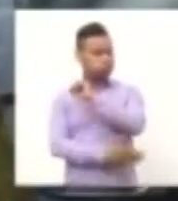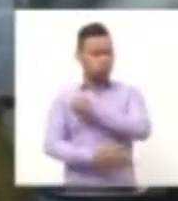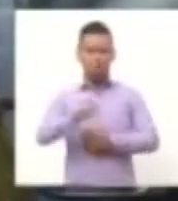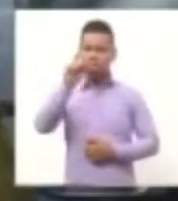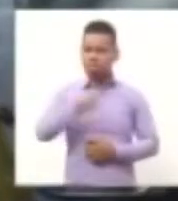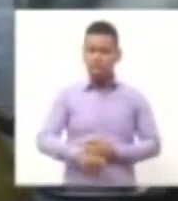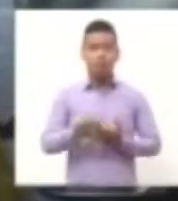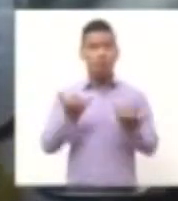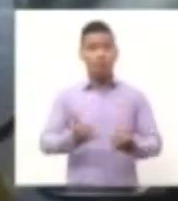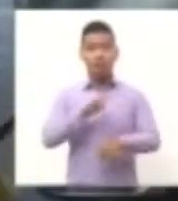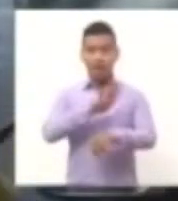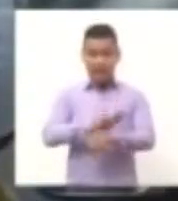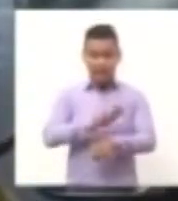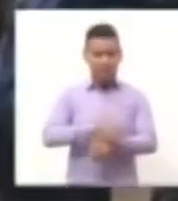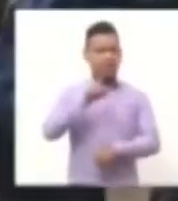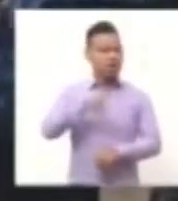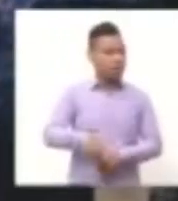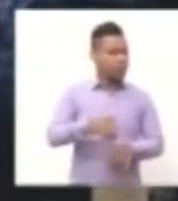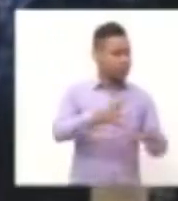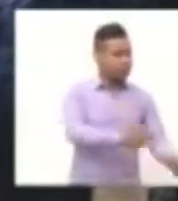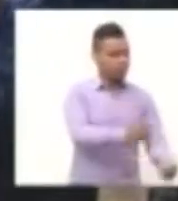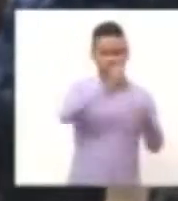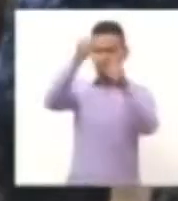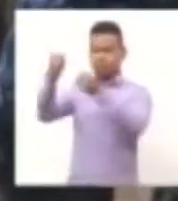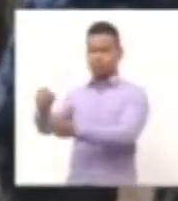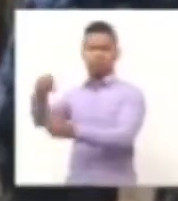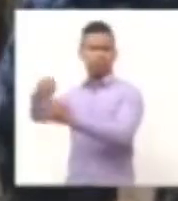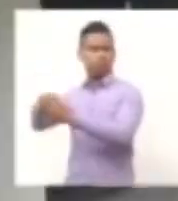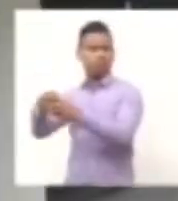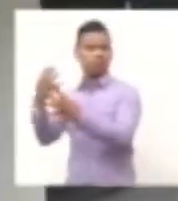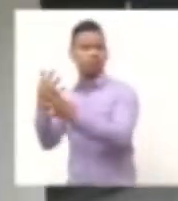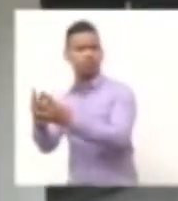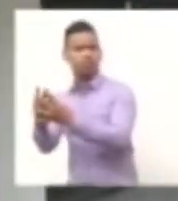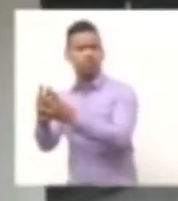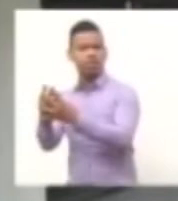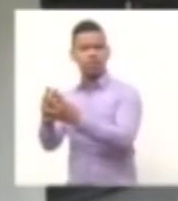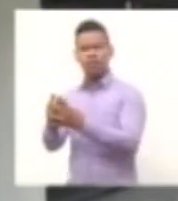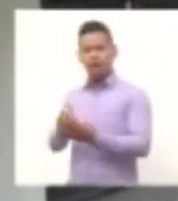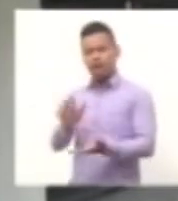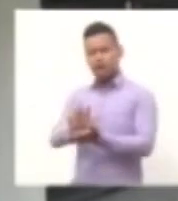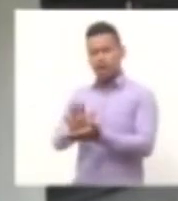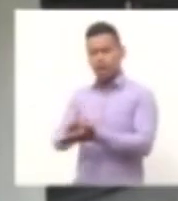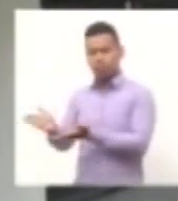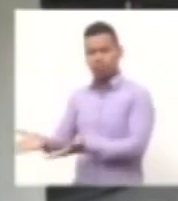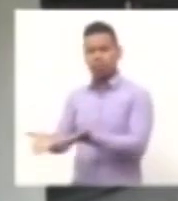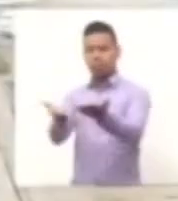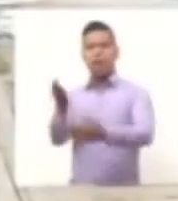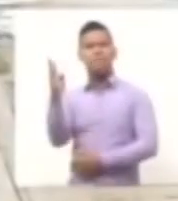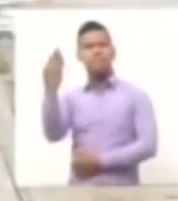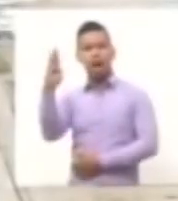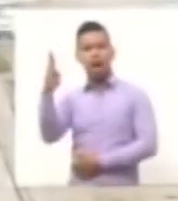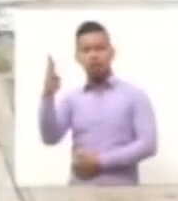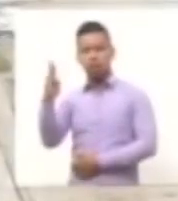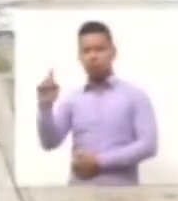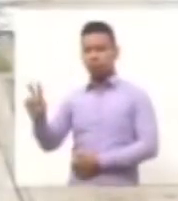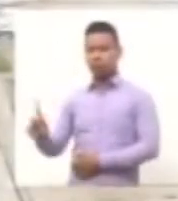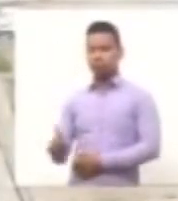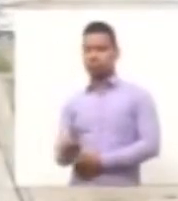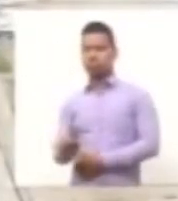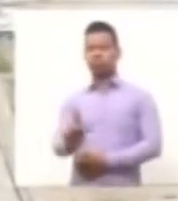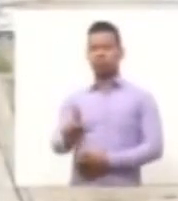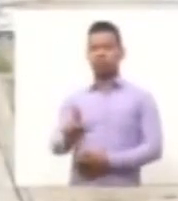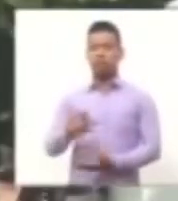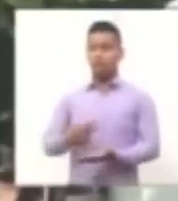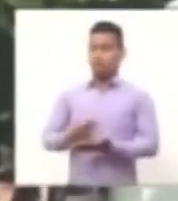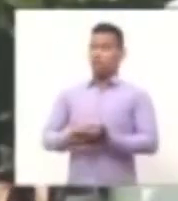hoy en horas de la tarde hacia la cárcel de Ternera. Al concedérsele un permiso para ir al baño del búnker de la fiscalía, comenzó a convulsionar y de inmediato